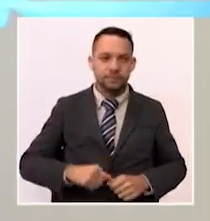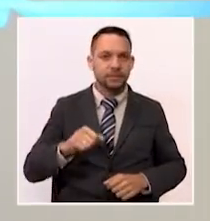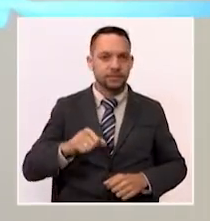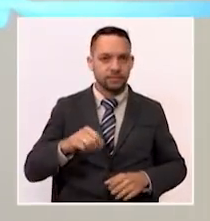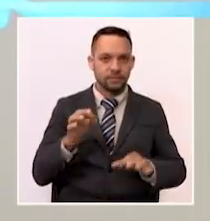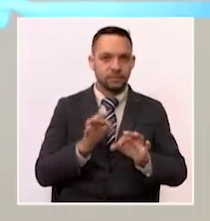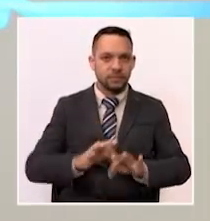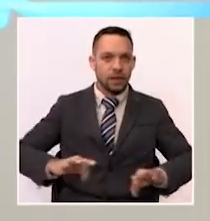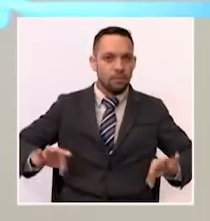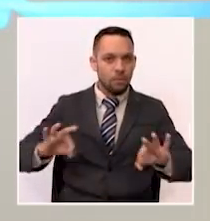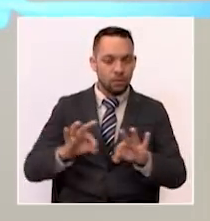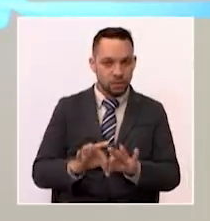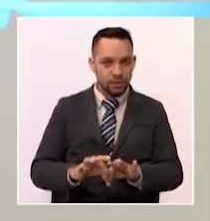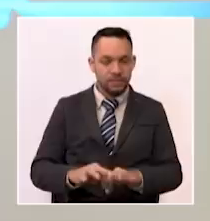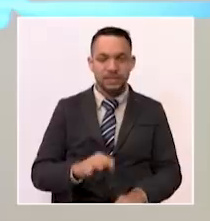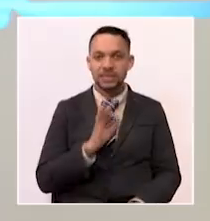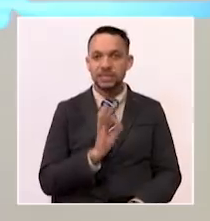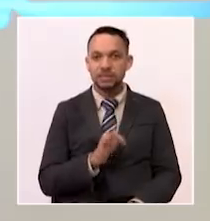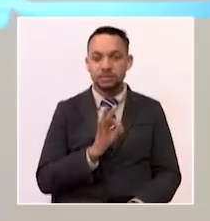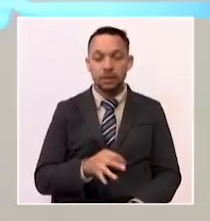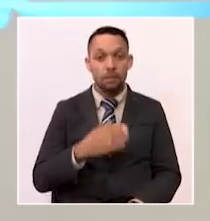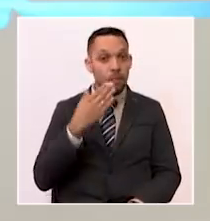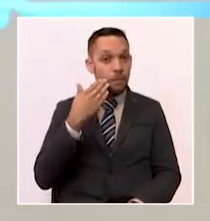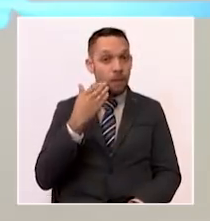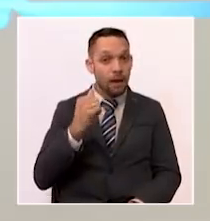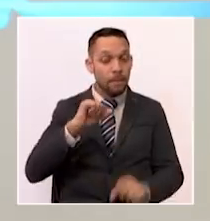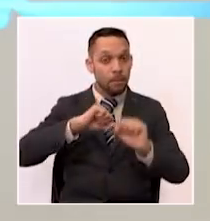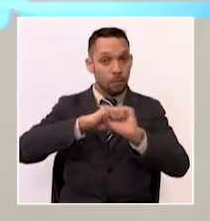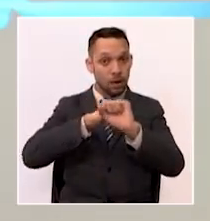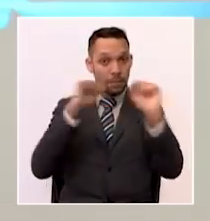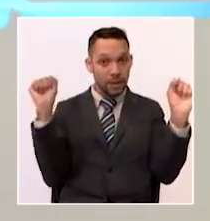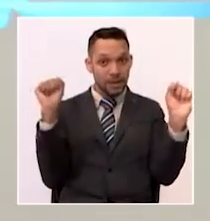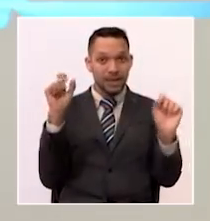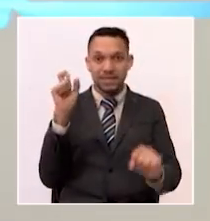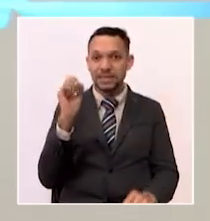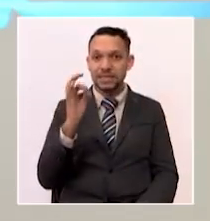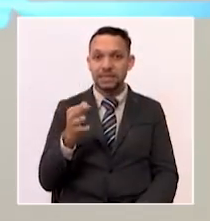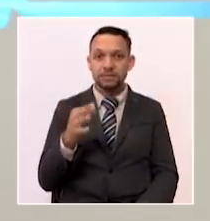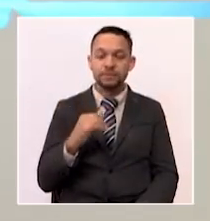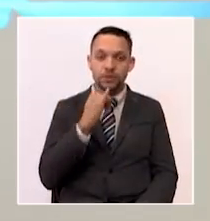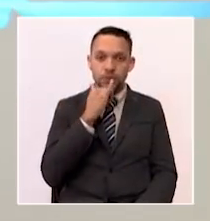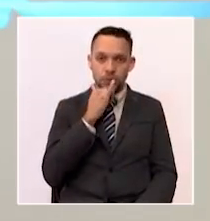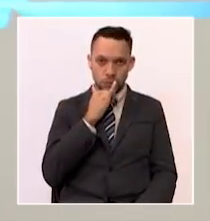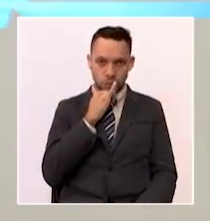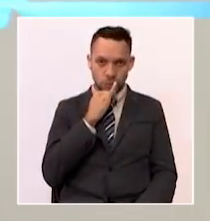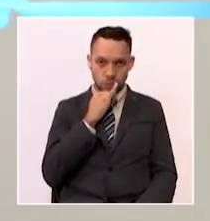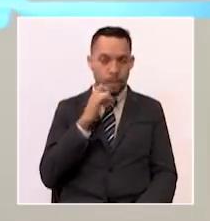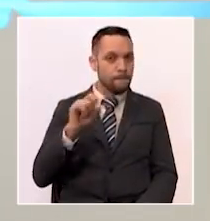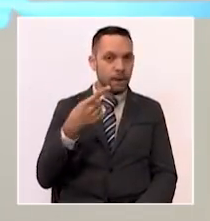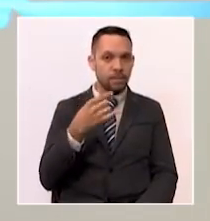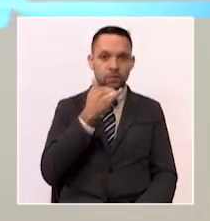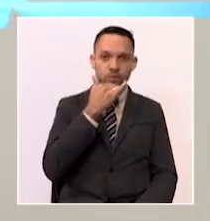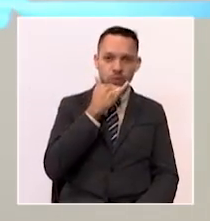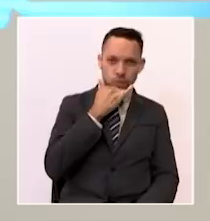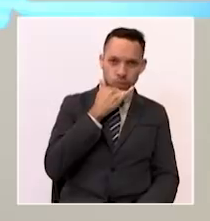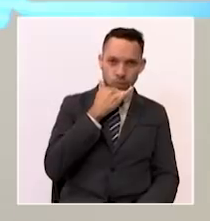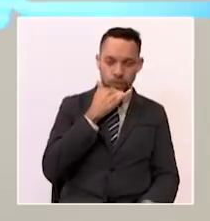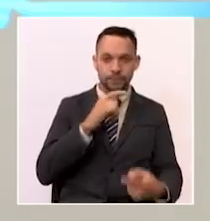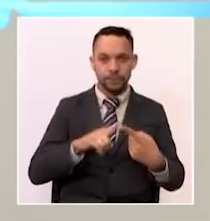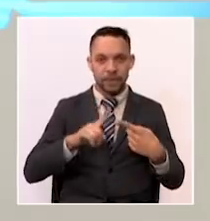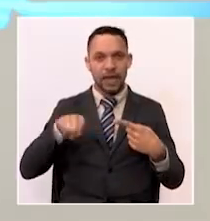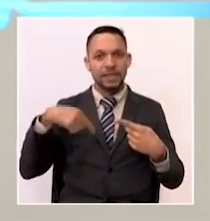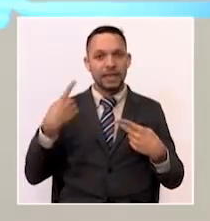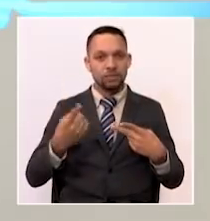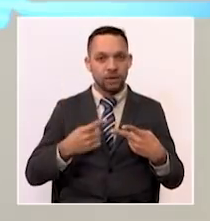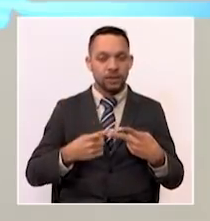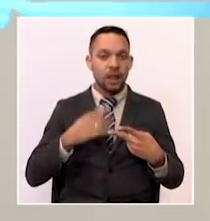es muy importante levantarse, cada que usted se levante, inmediatamente orinar, ¿cierto? Evacúe su vejiga. Después de evacuar su vejiga, usted puede hacer una limpieza